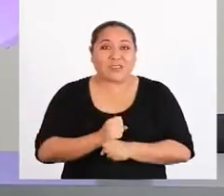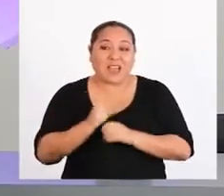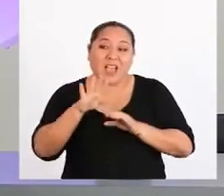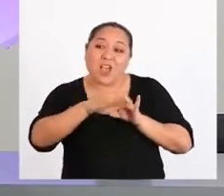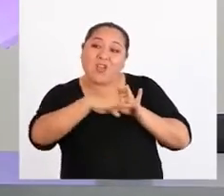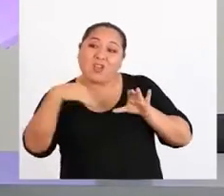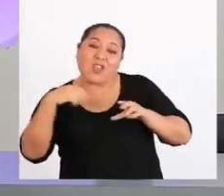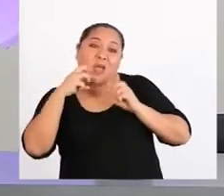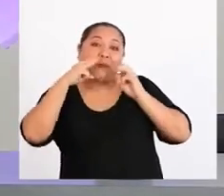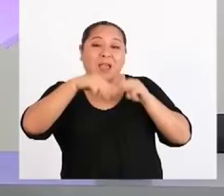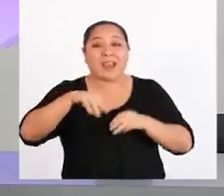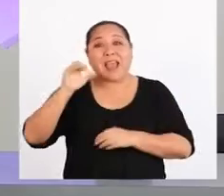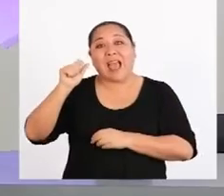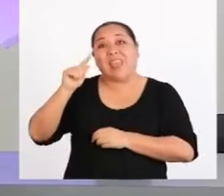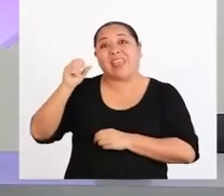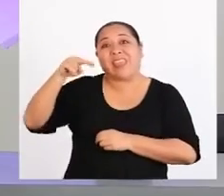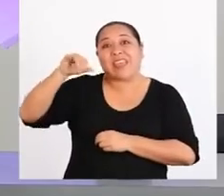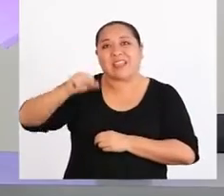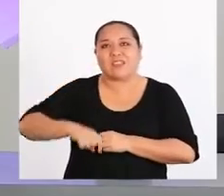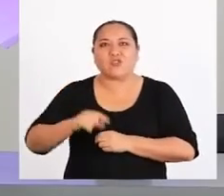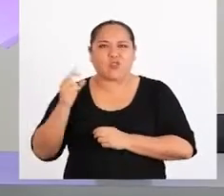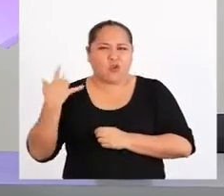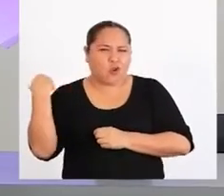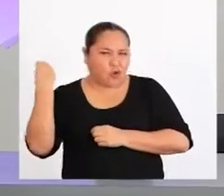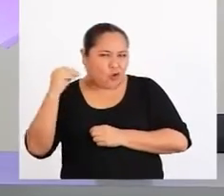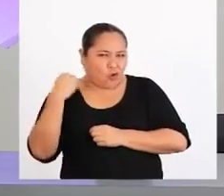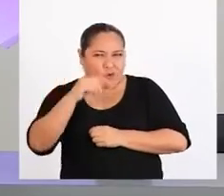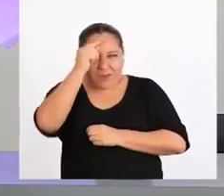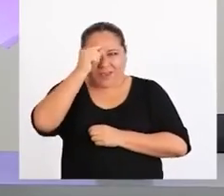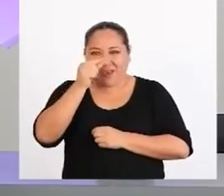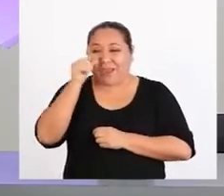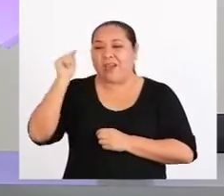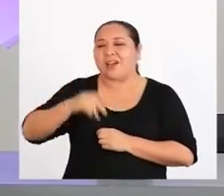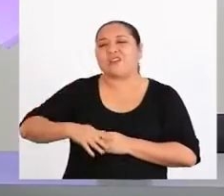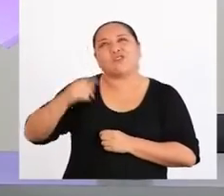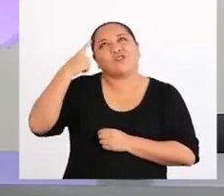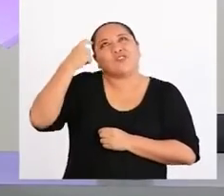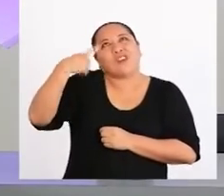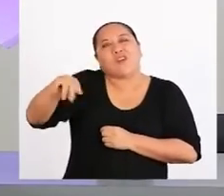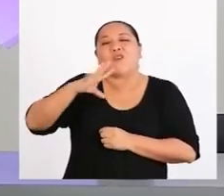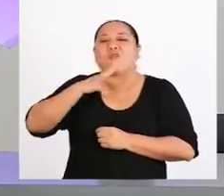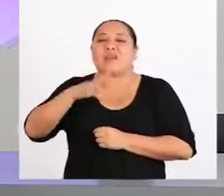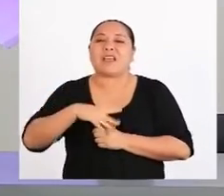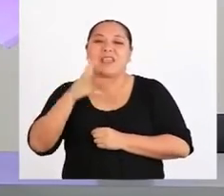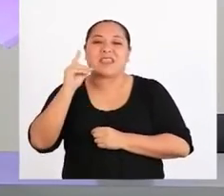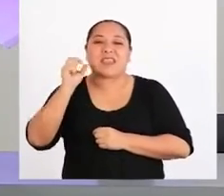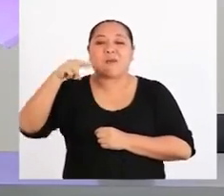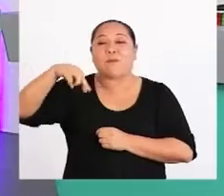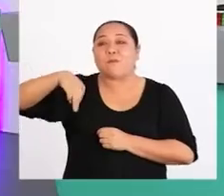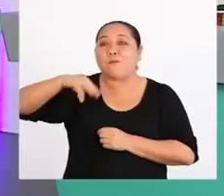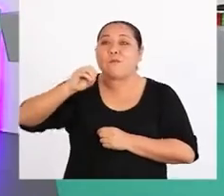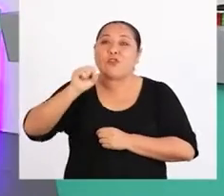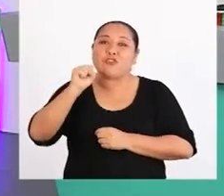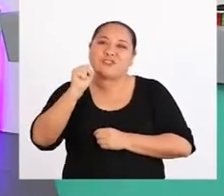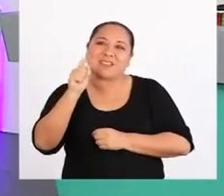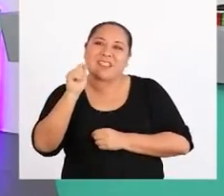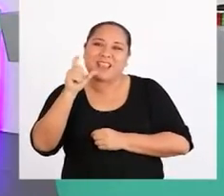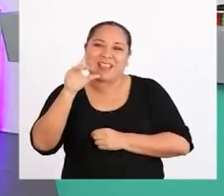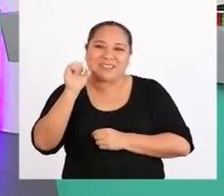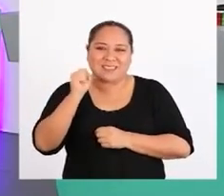del mar, en Atenas, un joven griego soñaba con ser orador. Su nombre era Demóstenes.